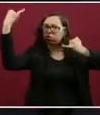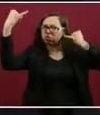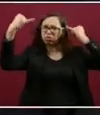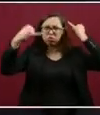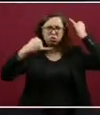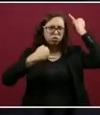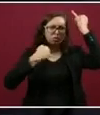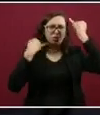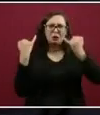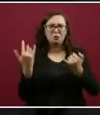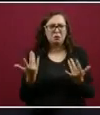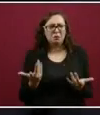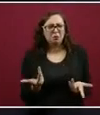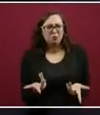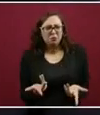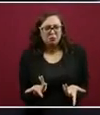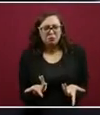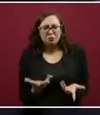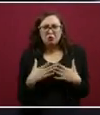desconfianza,